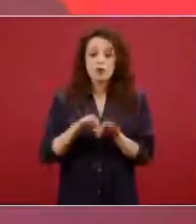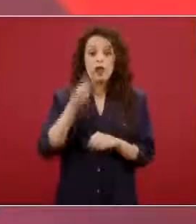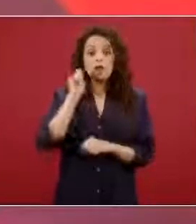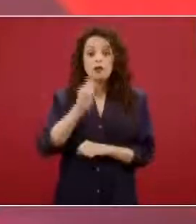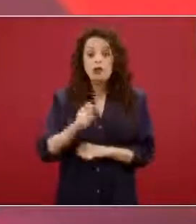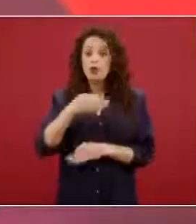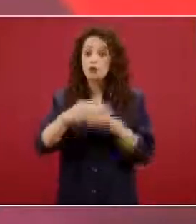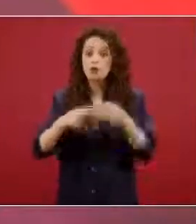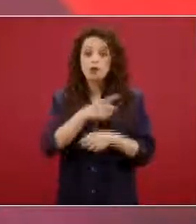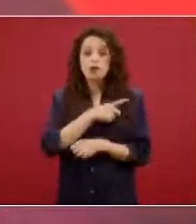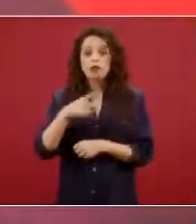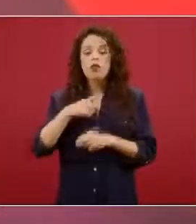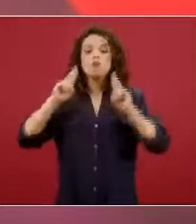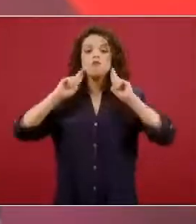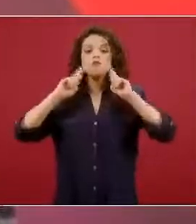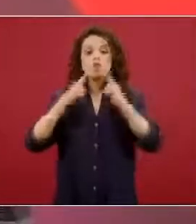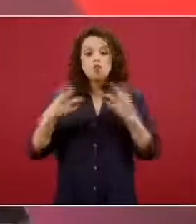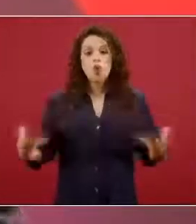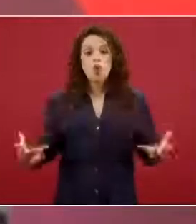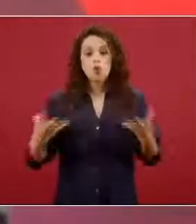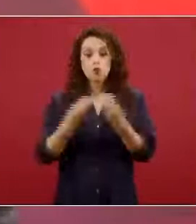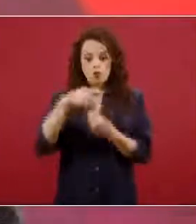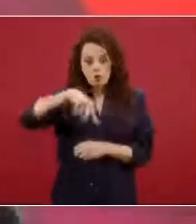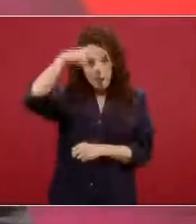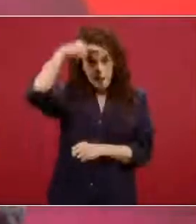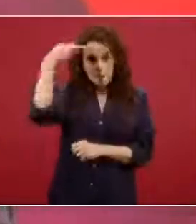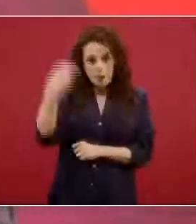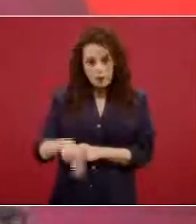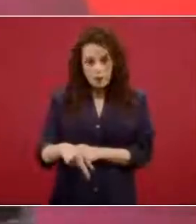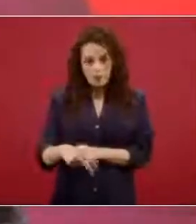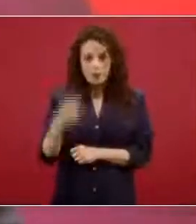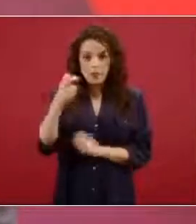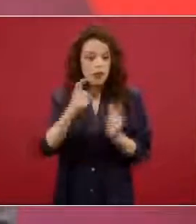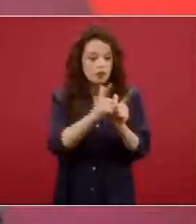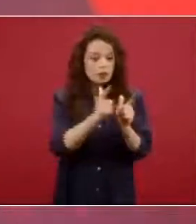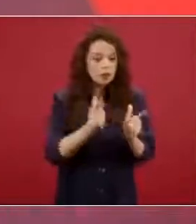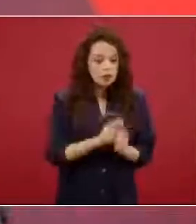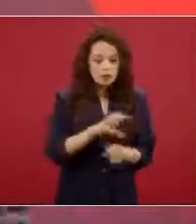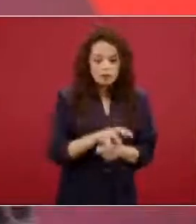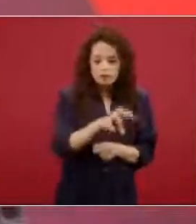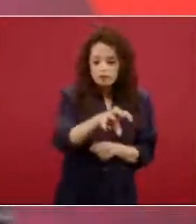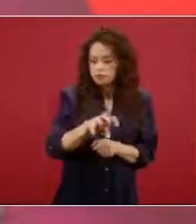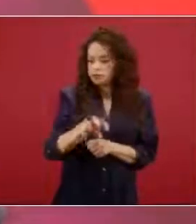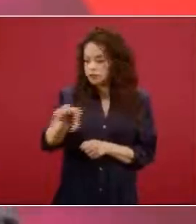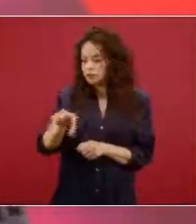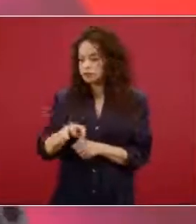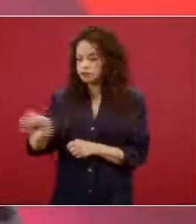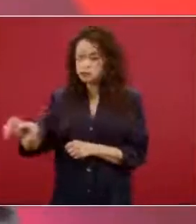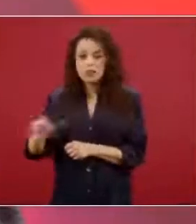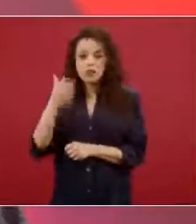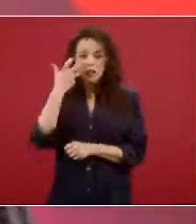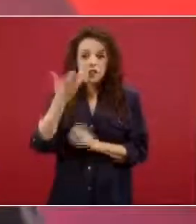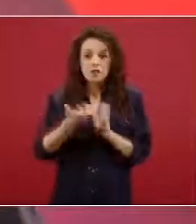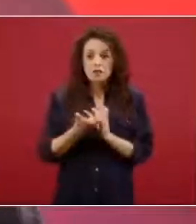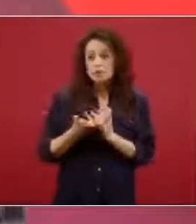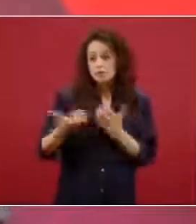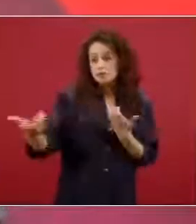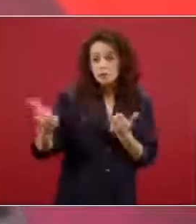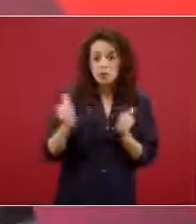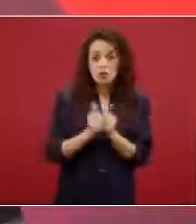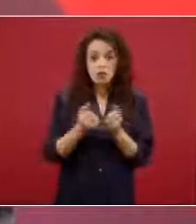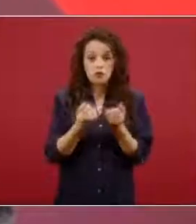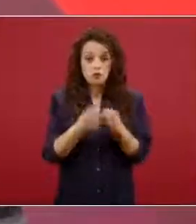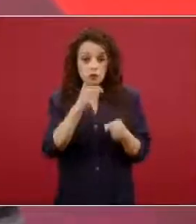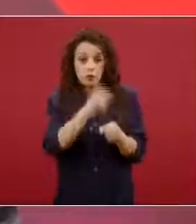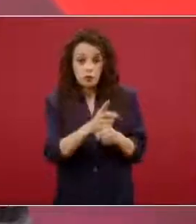unidad que el país debe tener, estos grupos minoritarios que han decidido mantenerse un poco al margen de la sociedad en vez